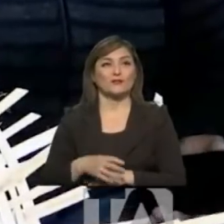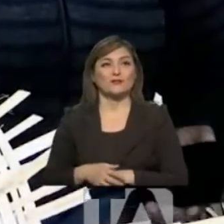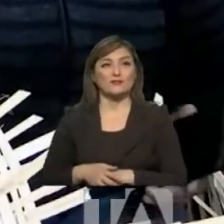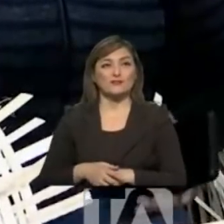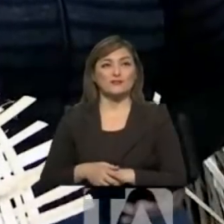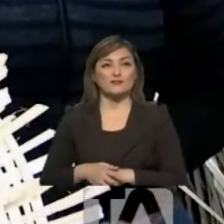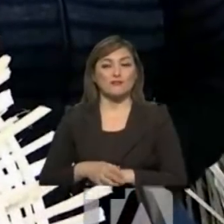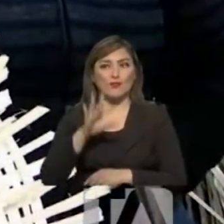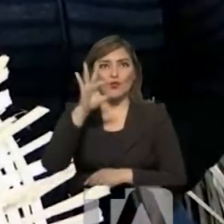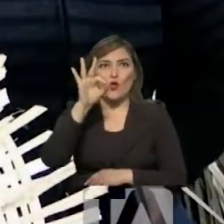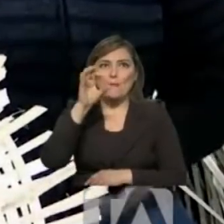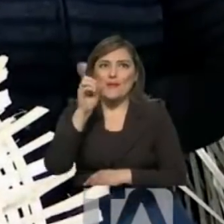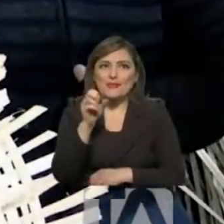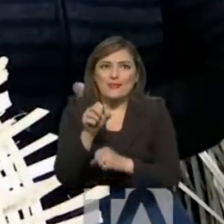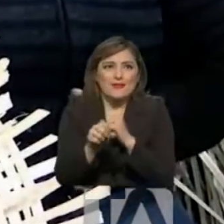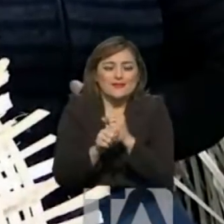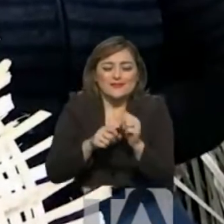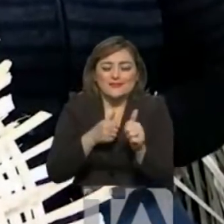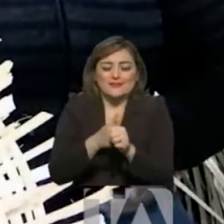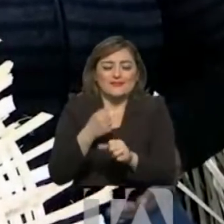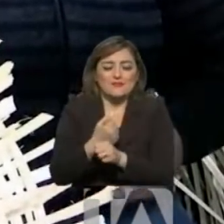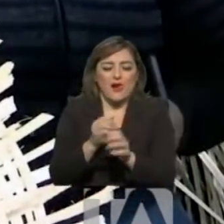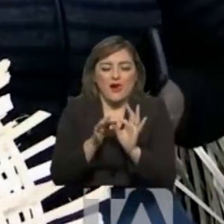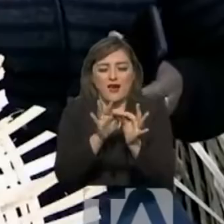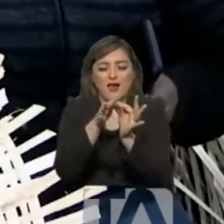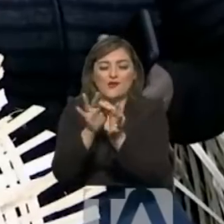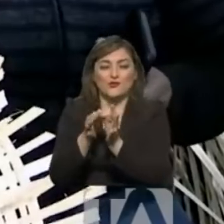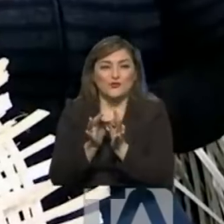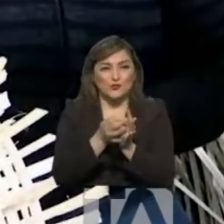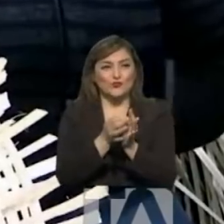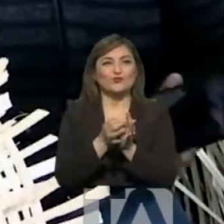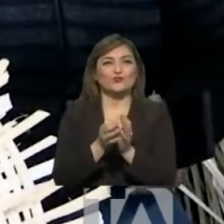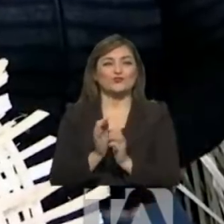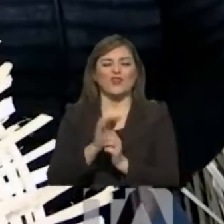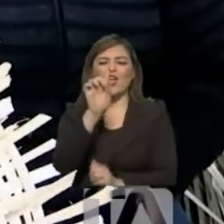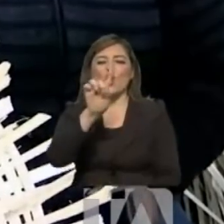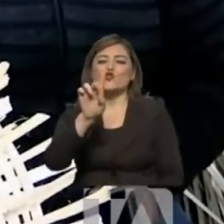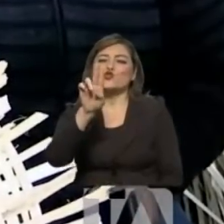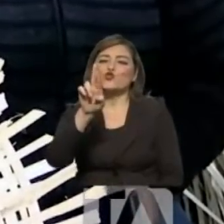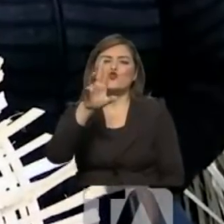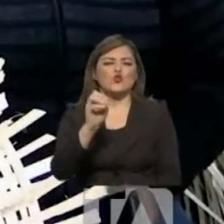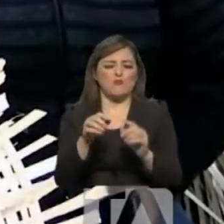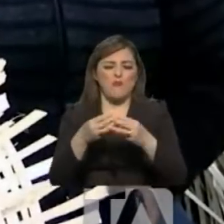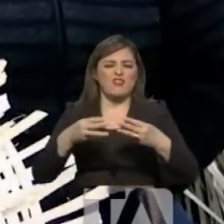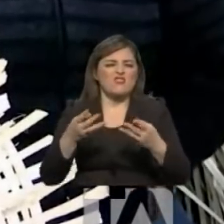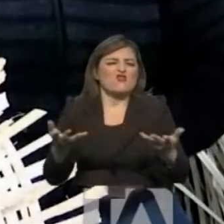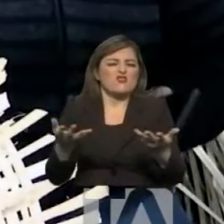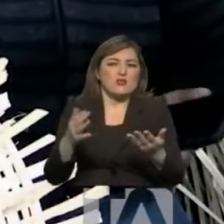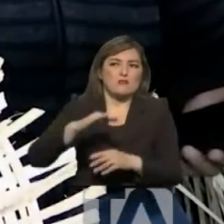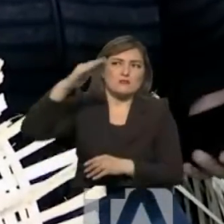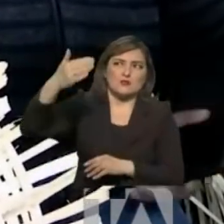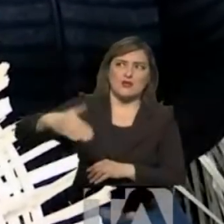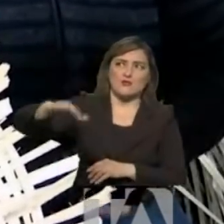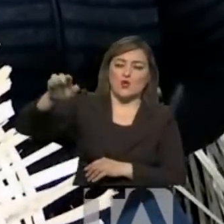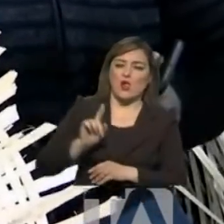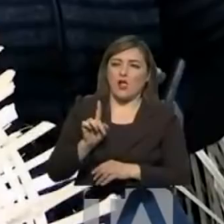Con casi 90 años de edad, él trabaja estos cestos en suro, material que trae desde las montañas.